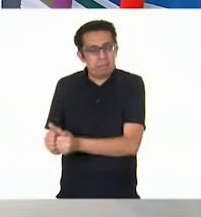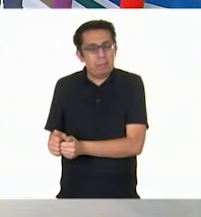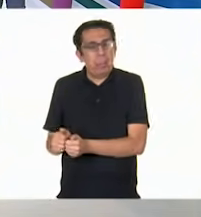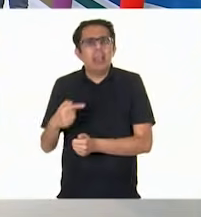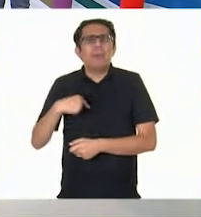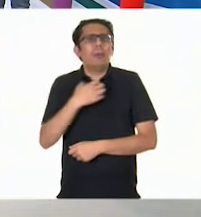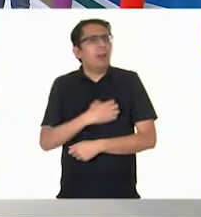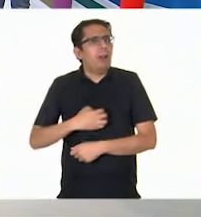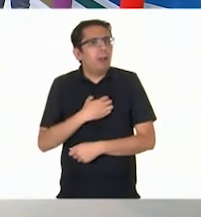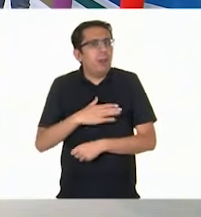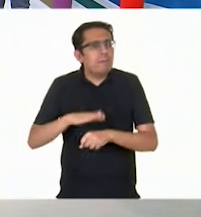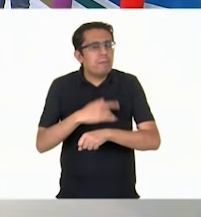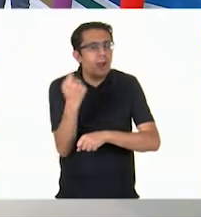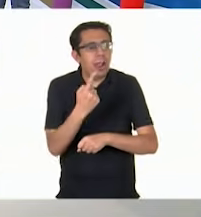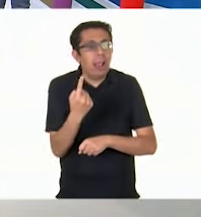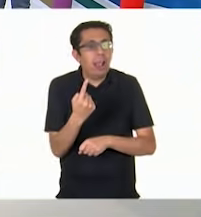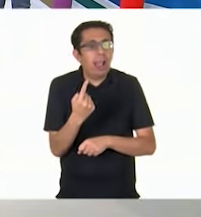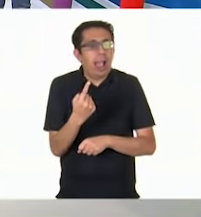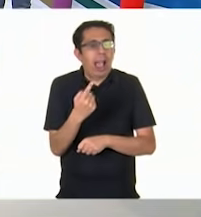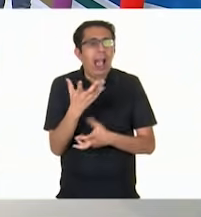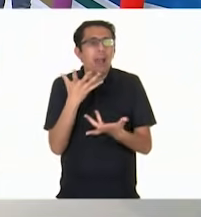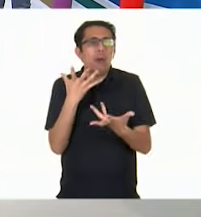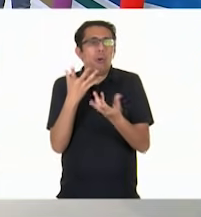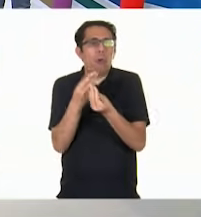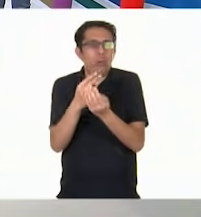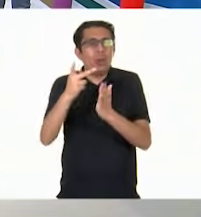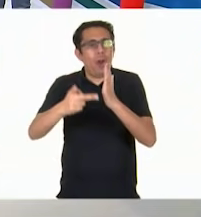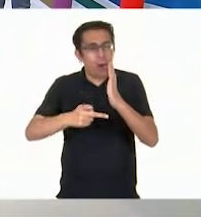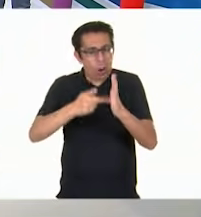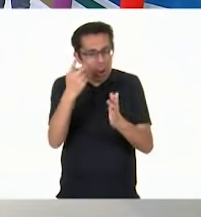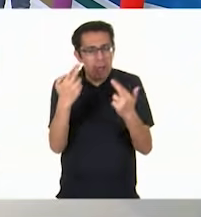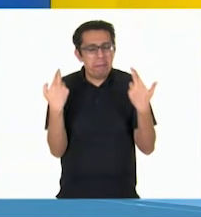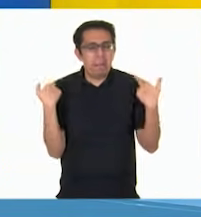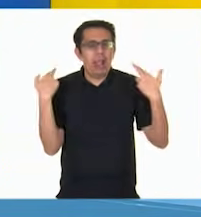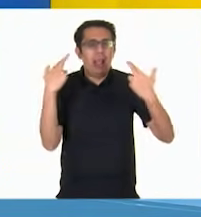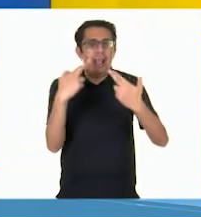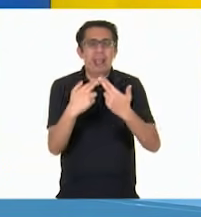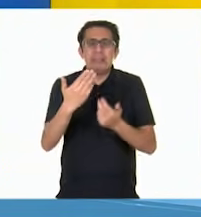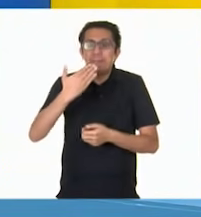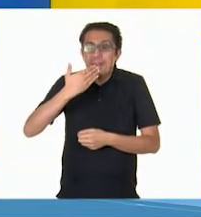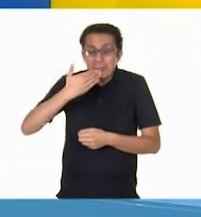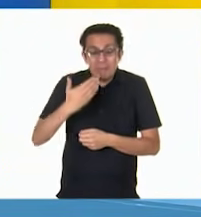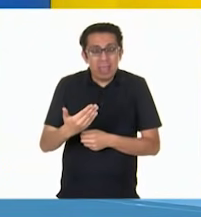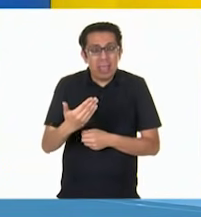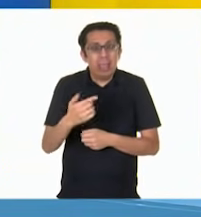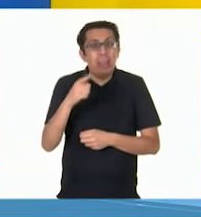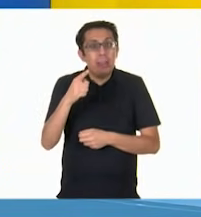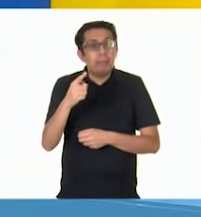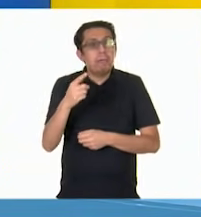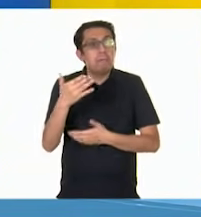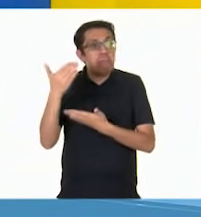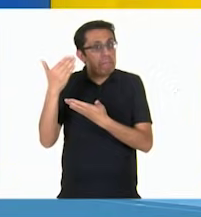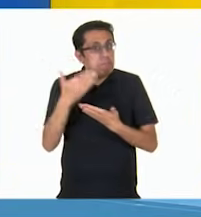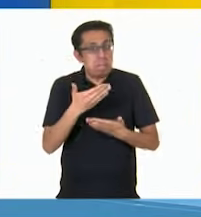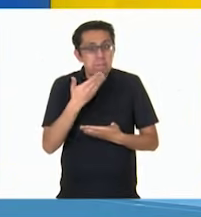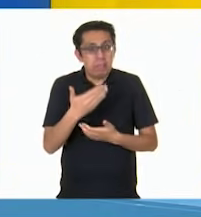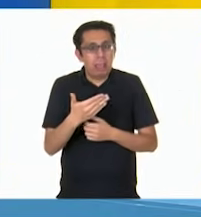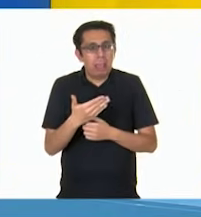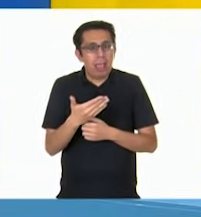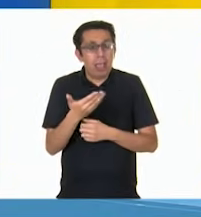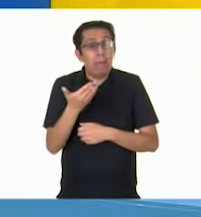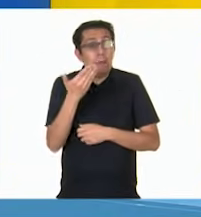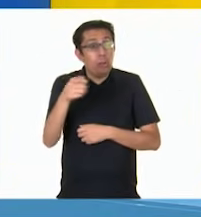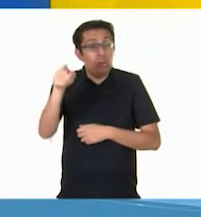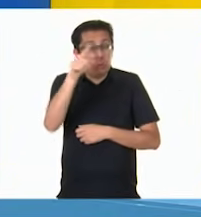contenta? Cuéntanos. estoy con ustedes de nuevo. ¡Excelente, Ale! Llegas justo a tiempo. Les pido a los